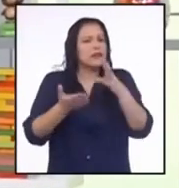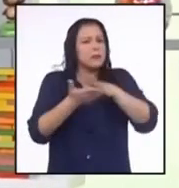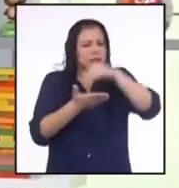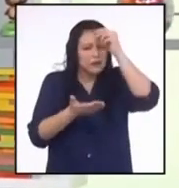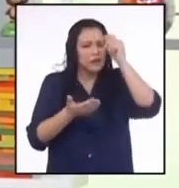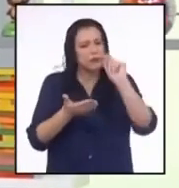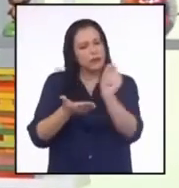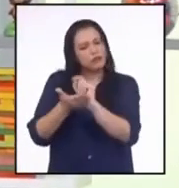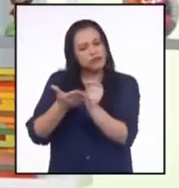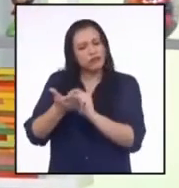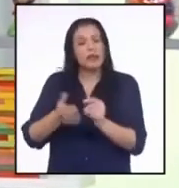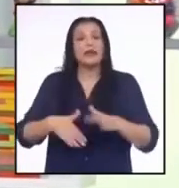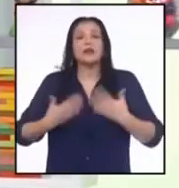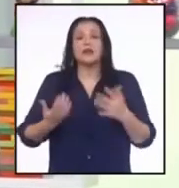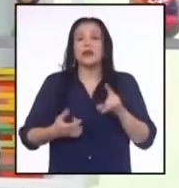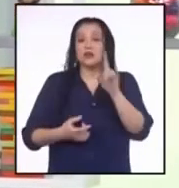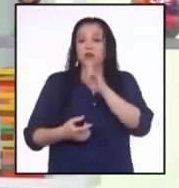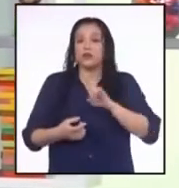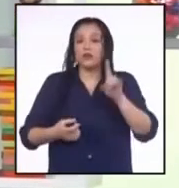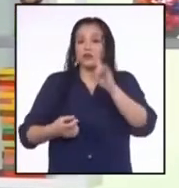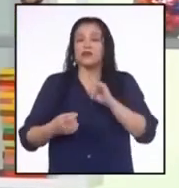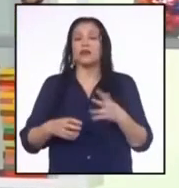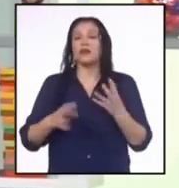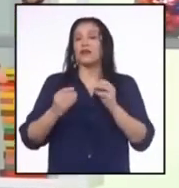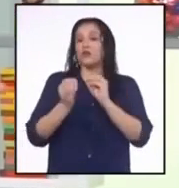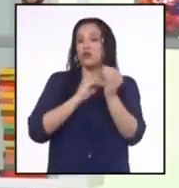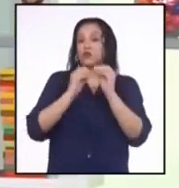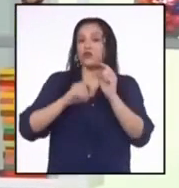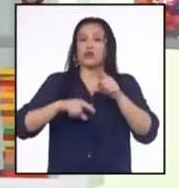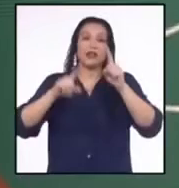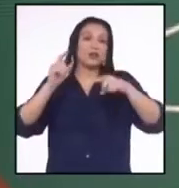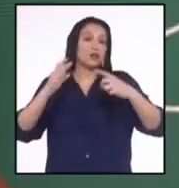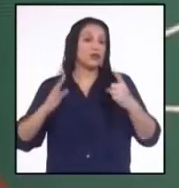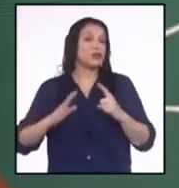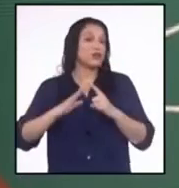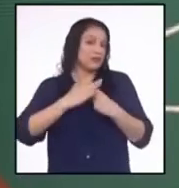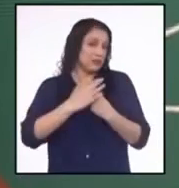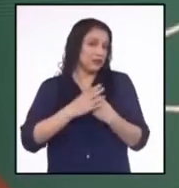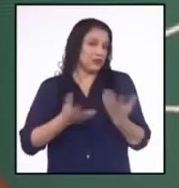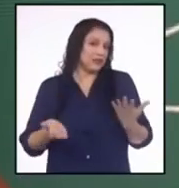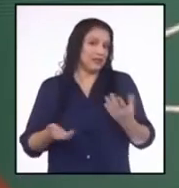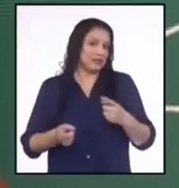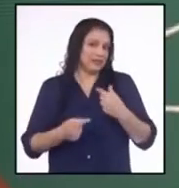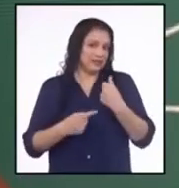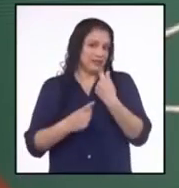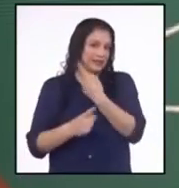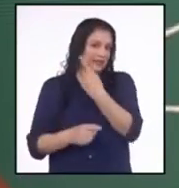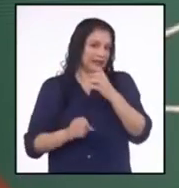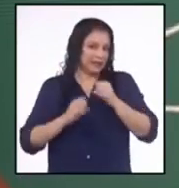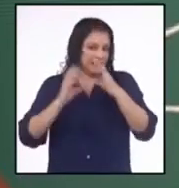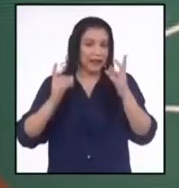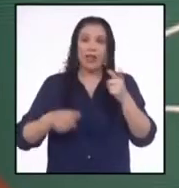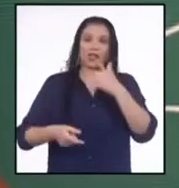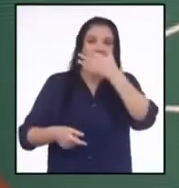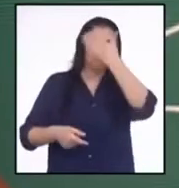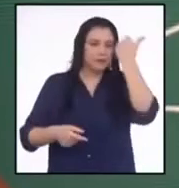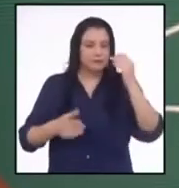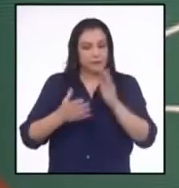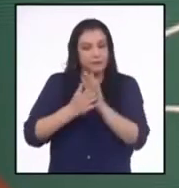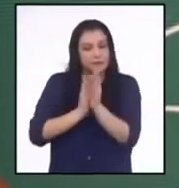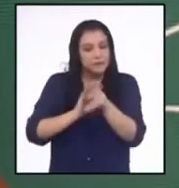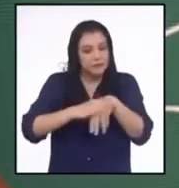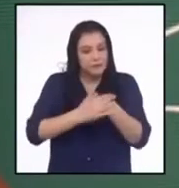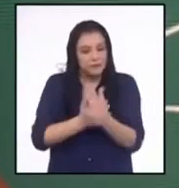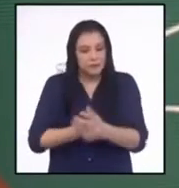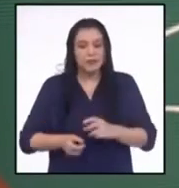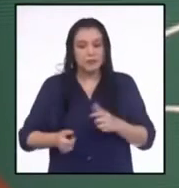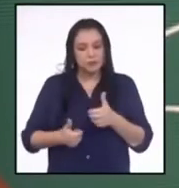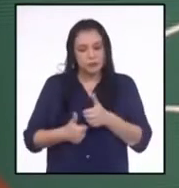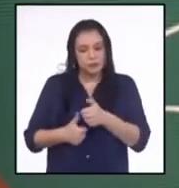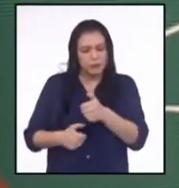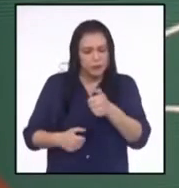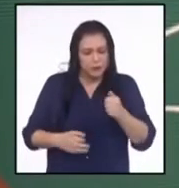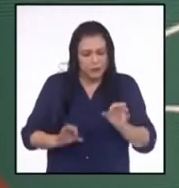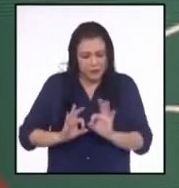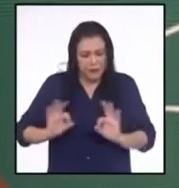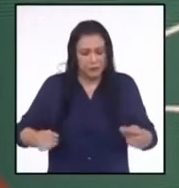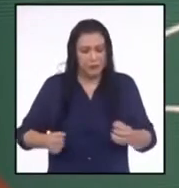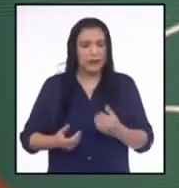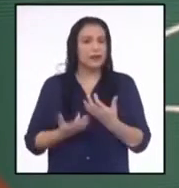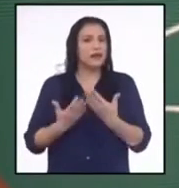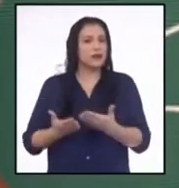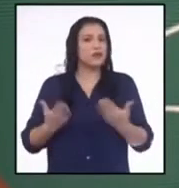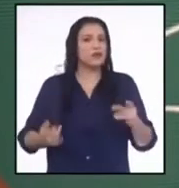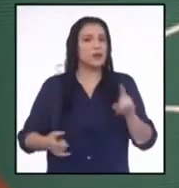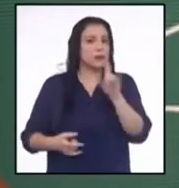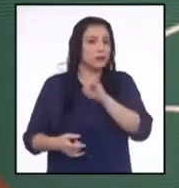puedan utilizar para solucionar otro tipo de situaciones cotidianas. No olvidemos lavarnos muy bien las manos y desinfectar todo lo que vayamos a